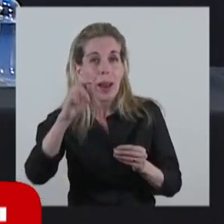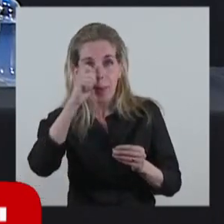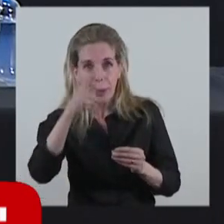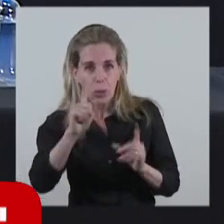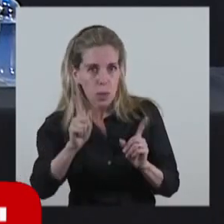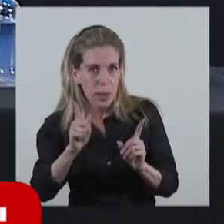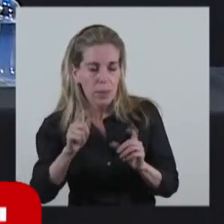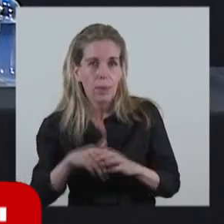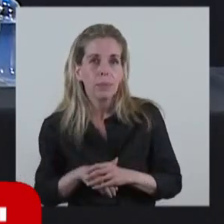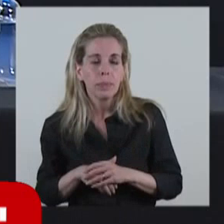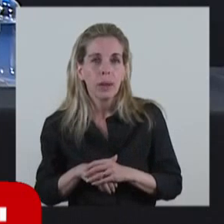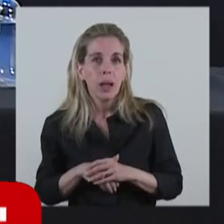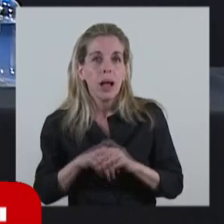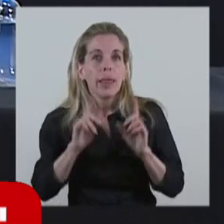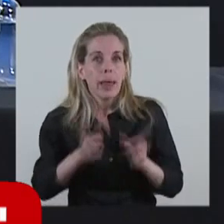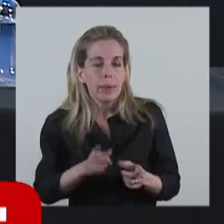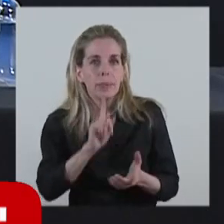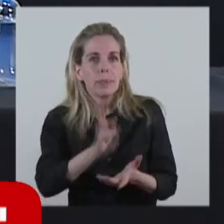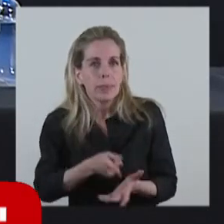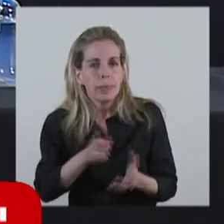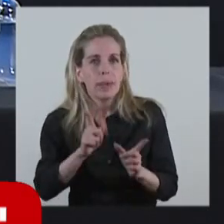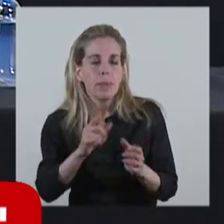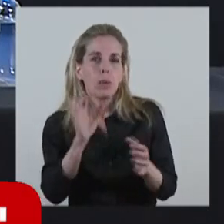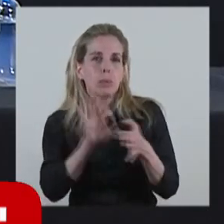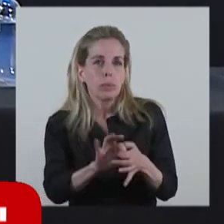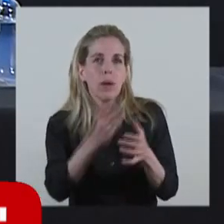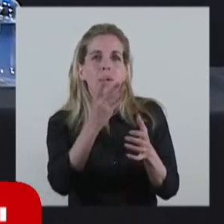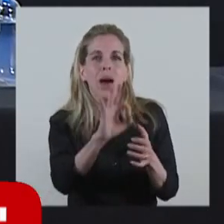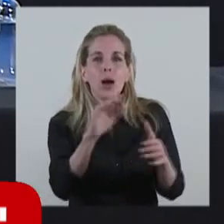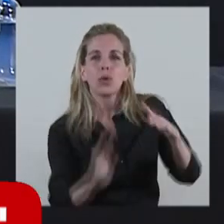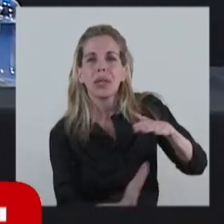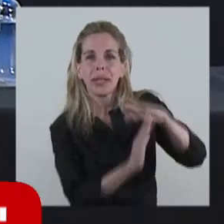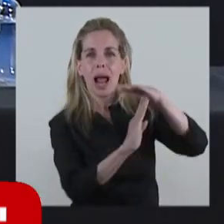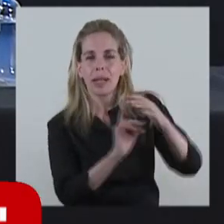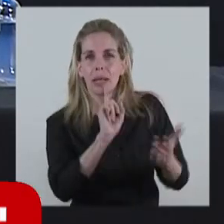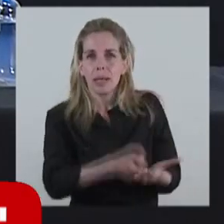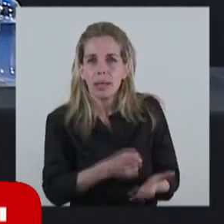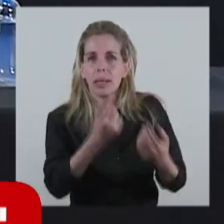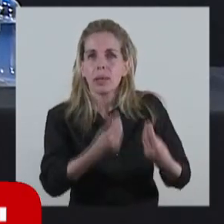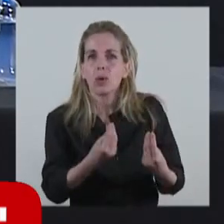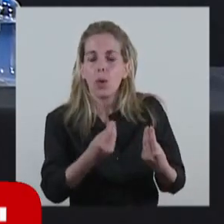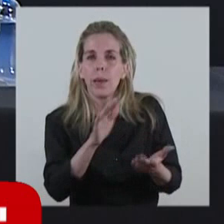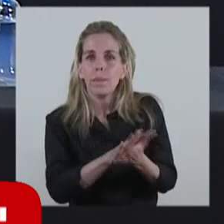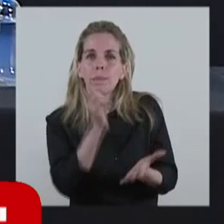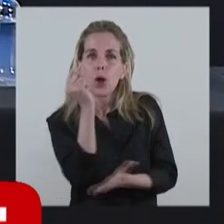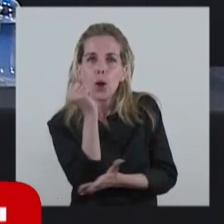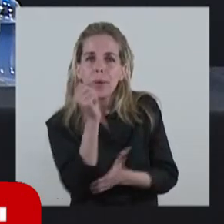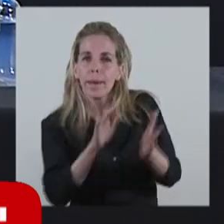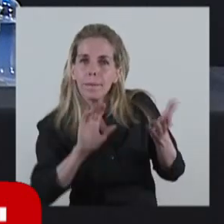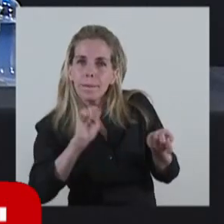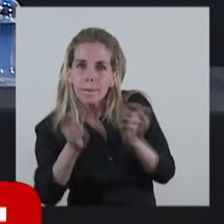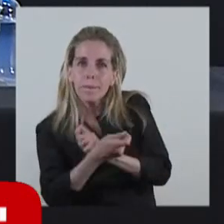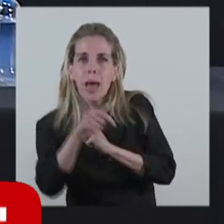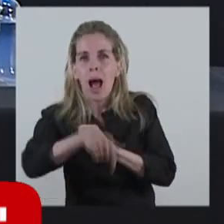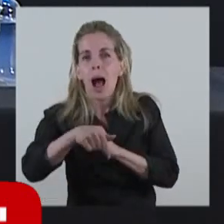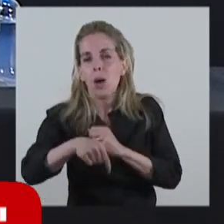mismo tiempo estamos tomando medidas, está el Banco Central tomando medidas en la dirección de armonizar, ahora